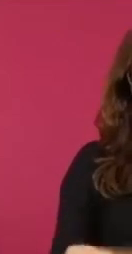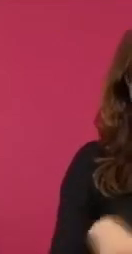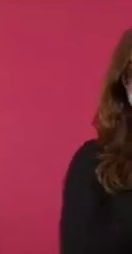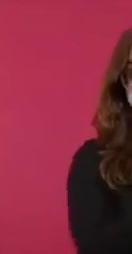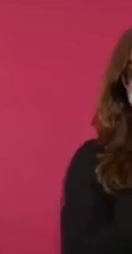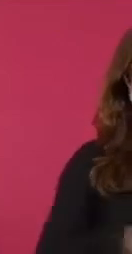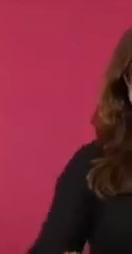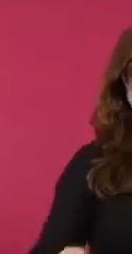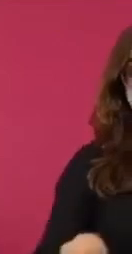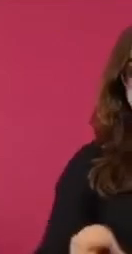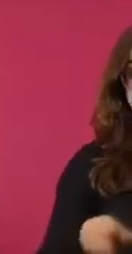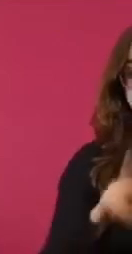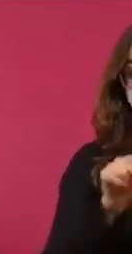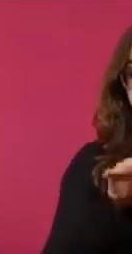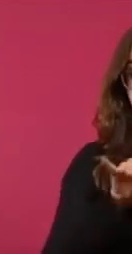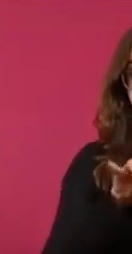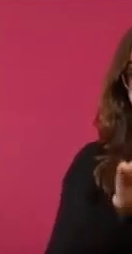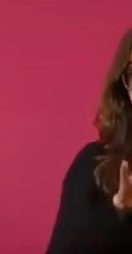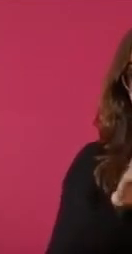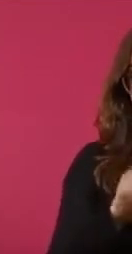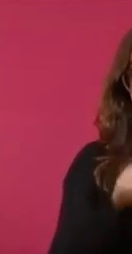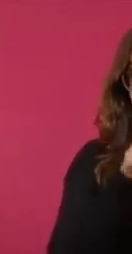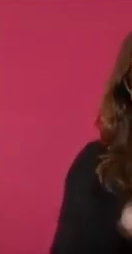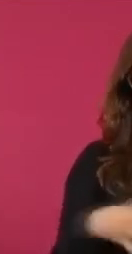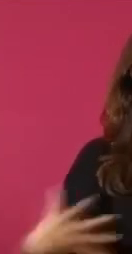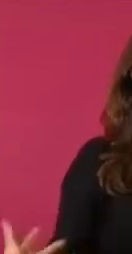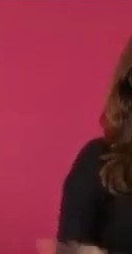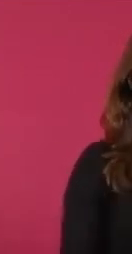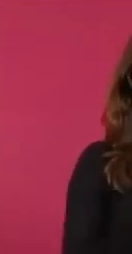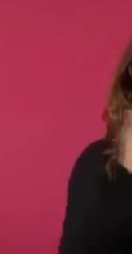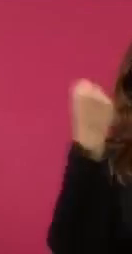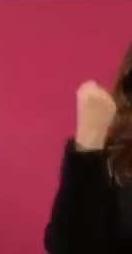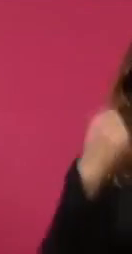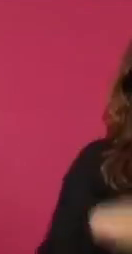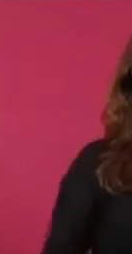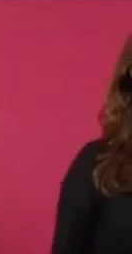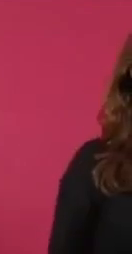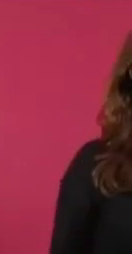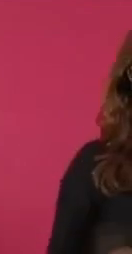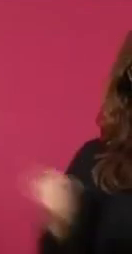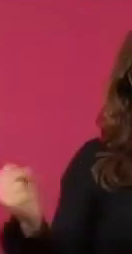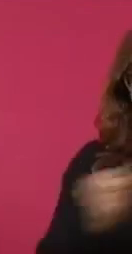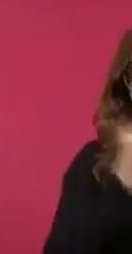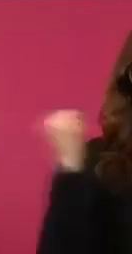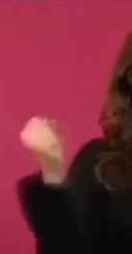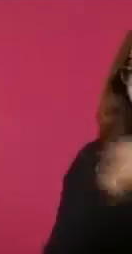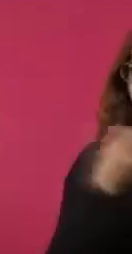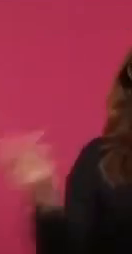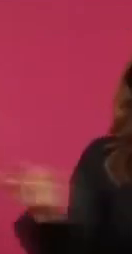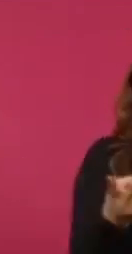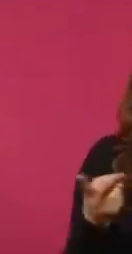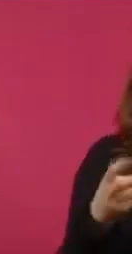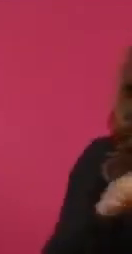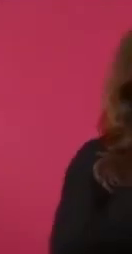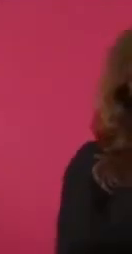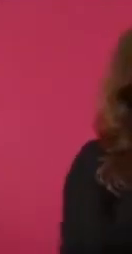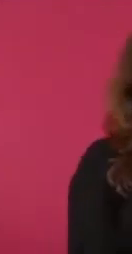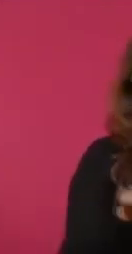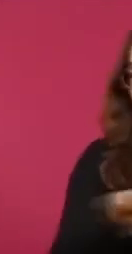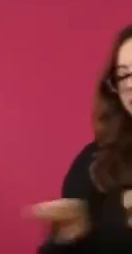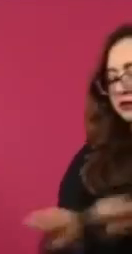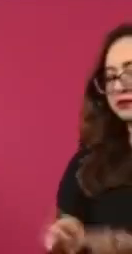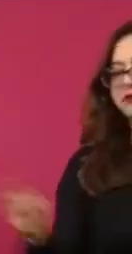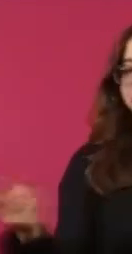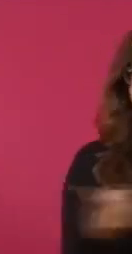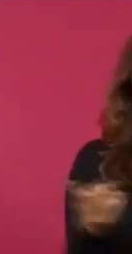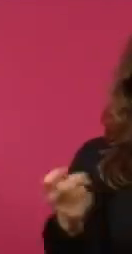ya lo veremos, porque pues como que no pinta para que eso pueda ser así, pero ojalá que sí sea, ojalá que sí sea. Y finalmente, la otra, Jorge, la otra